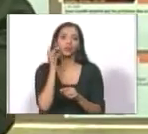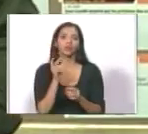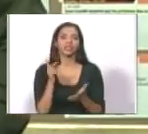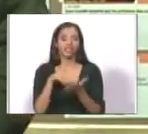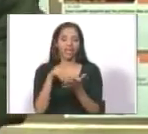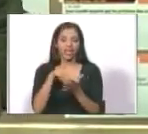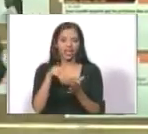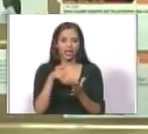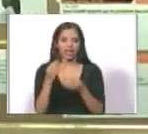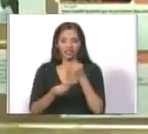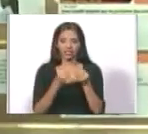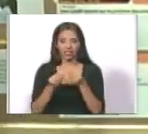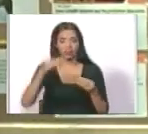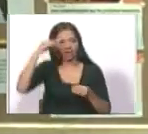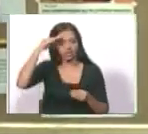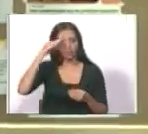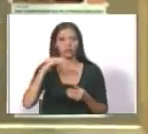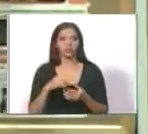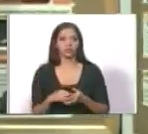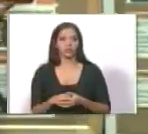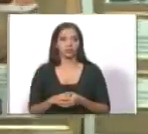operando militarmente.